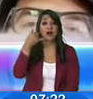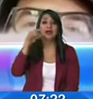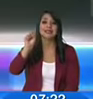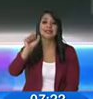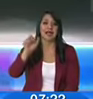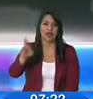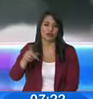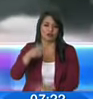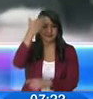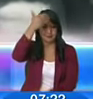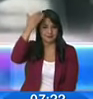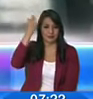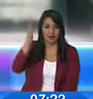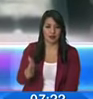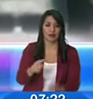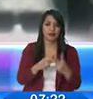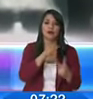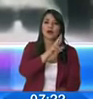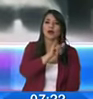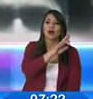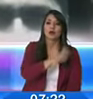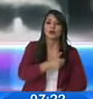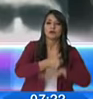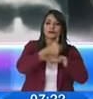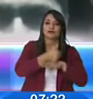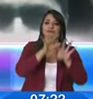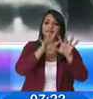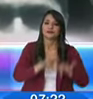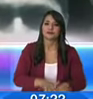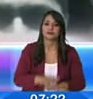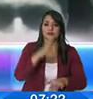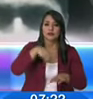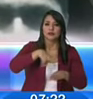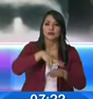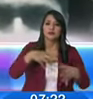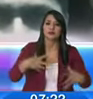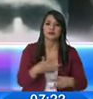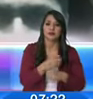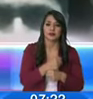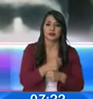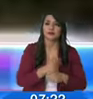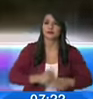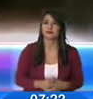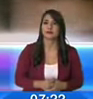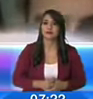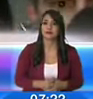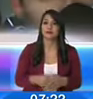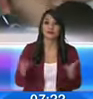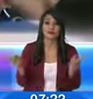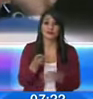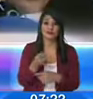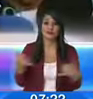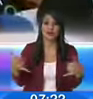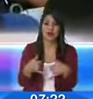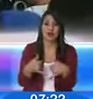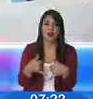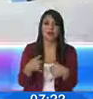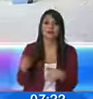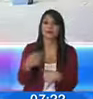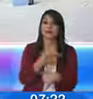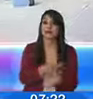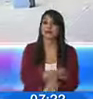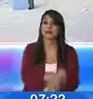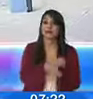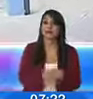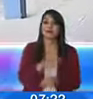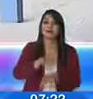actual asambleísta, y Raúl Che, agente de la Secretaría Nacional de Inteligencia, SENAIN, detenido por el secuestro a Fernando Balda.